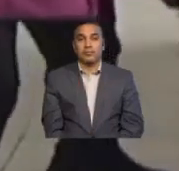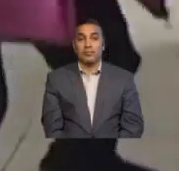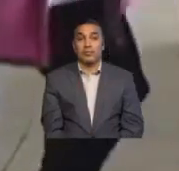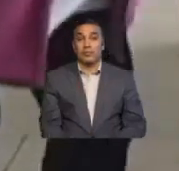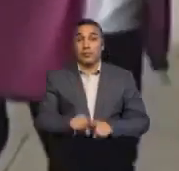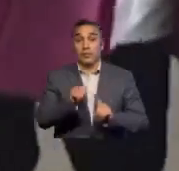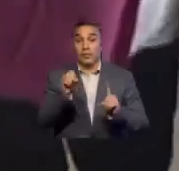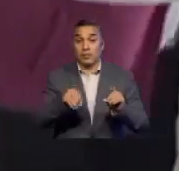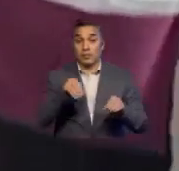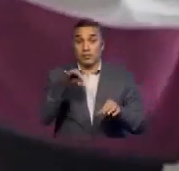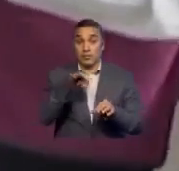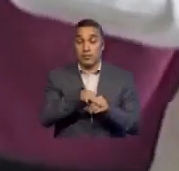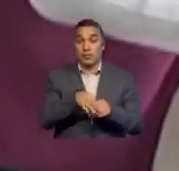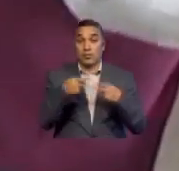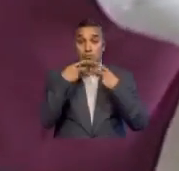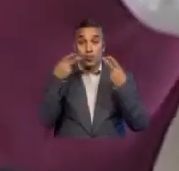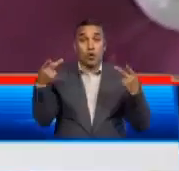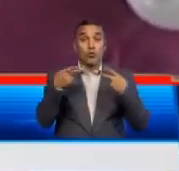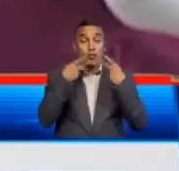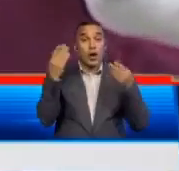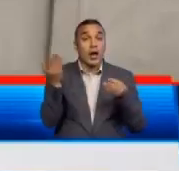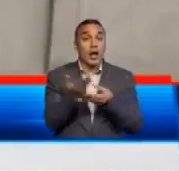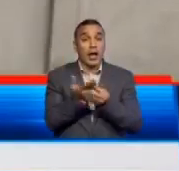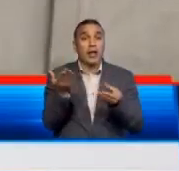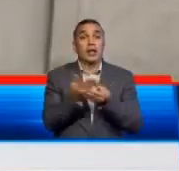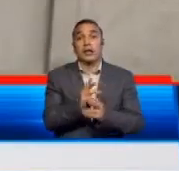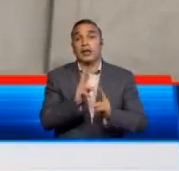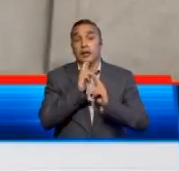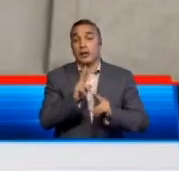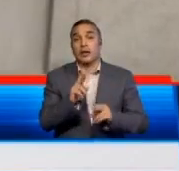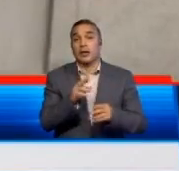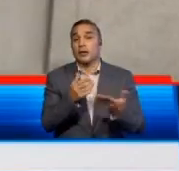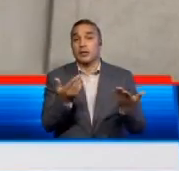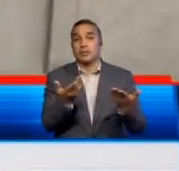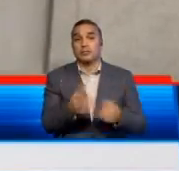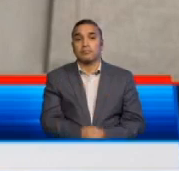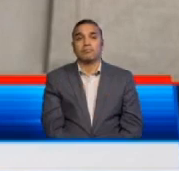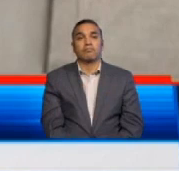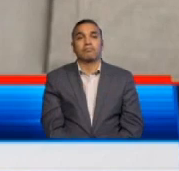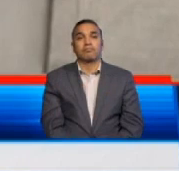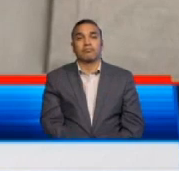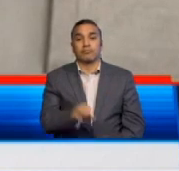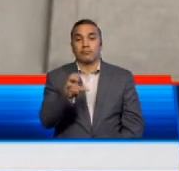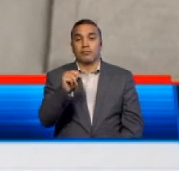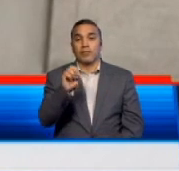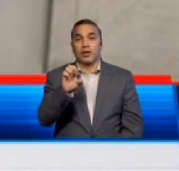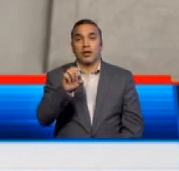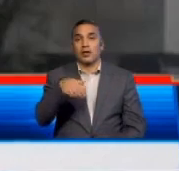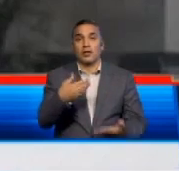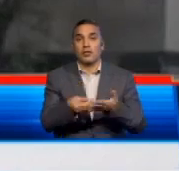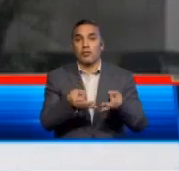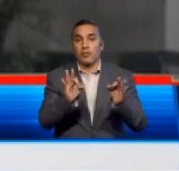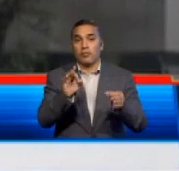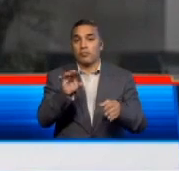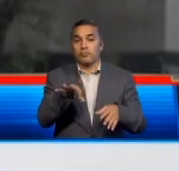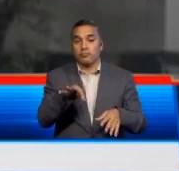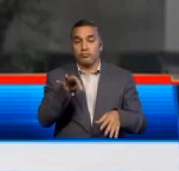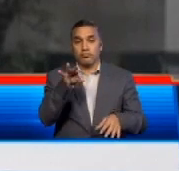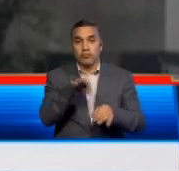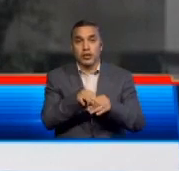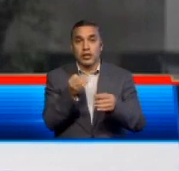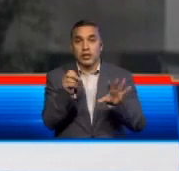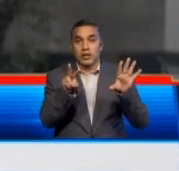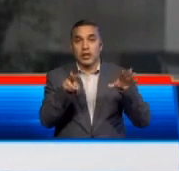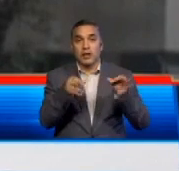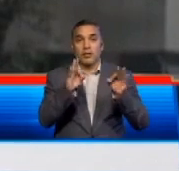Sistema Electoral de Transmisión y Publicación de Actas y Resultados, SEPAR. Así denominó el CNE a todo el mecanismo que se montará el 7 de